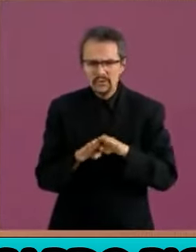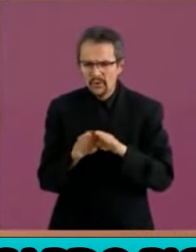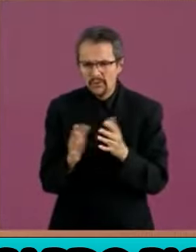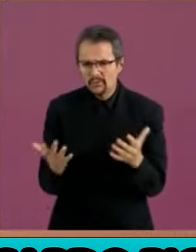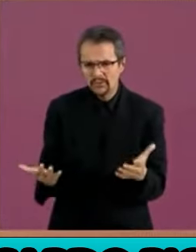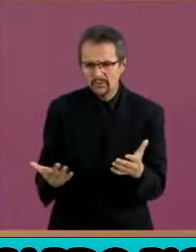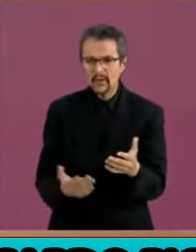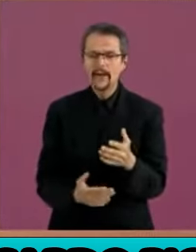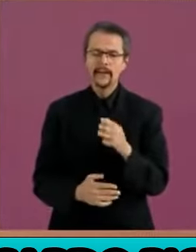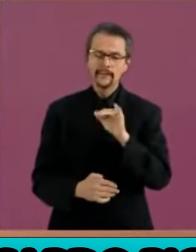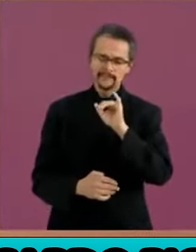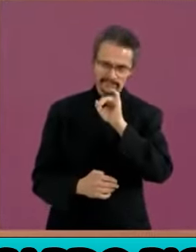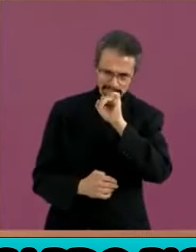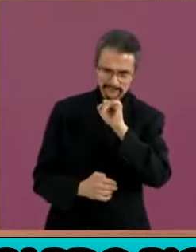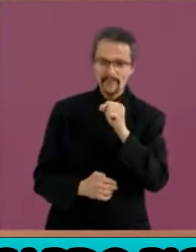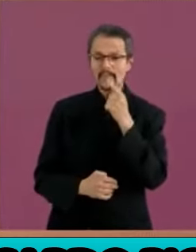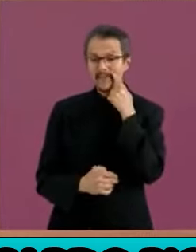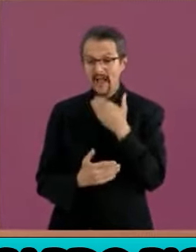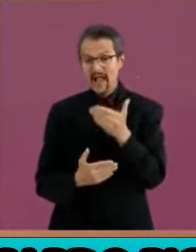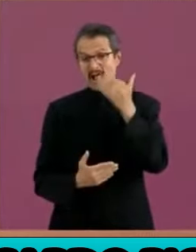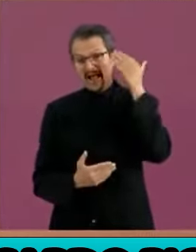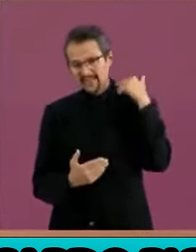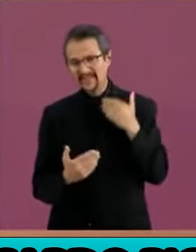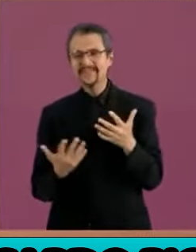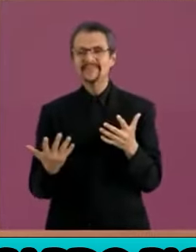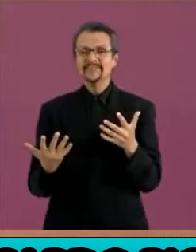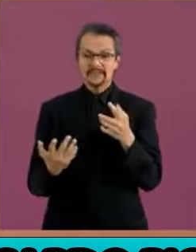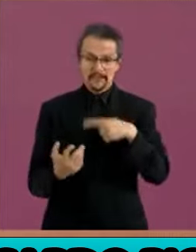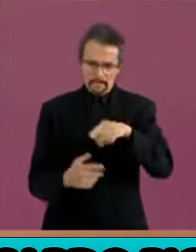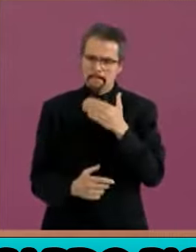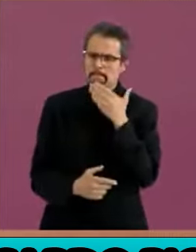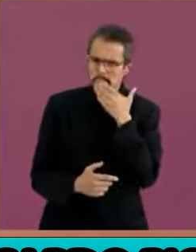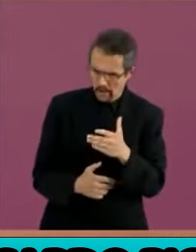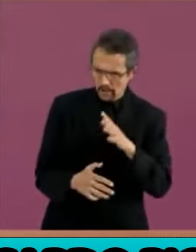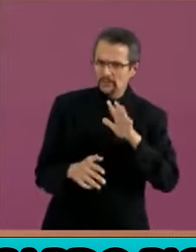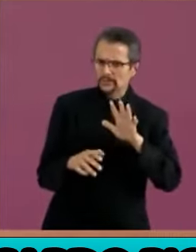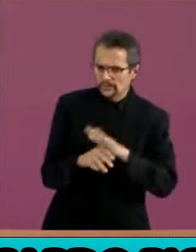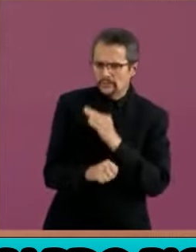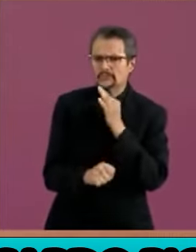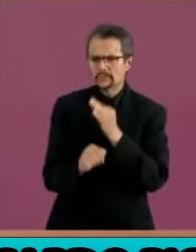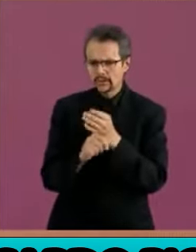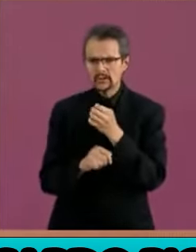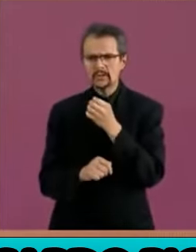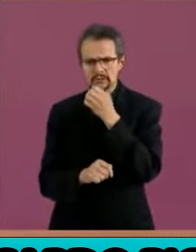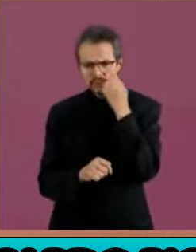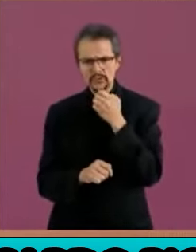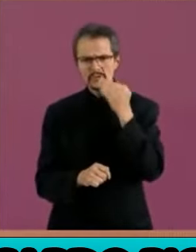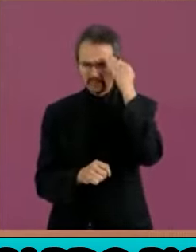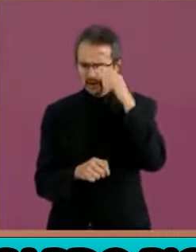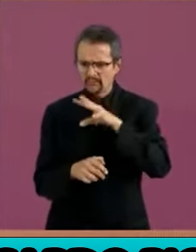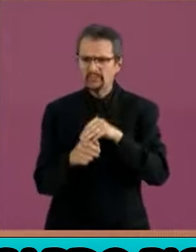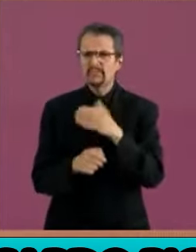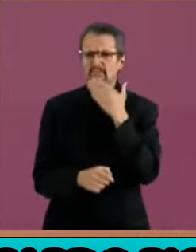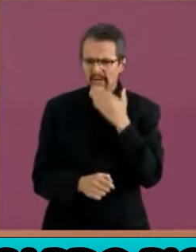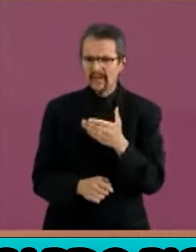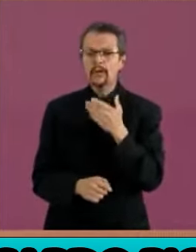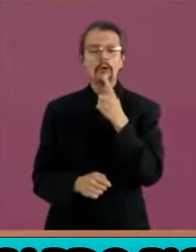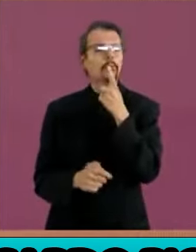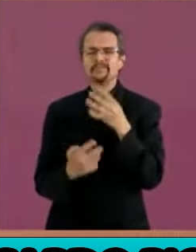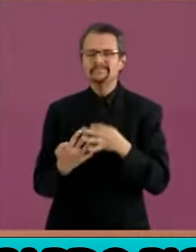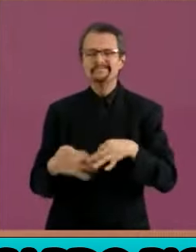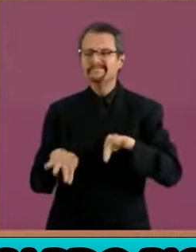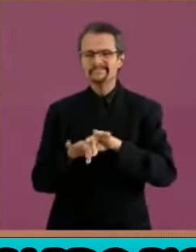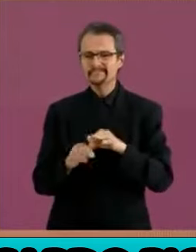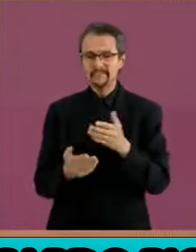o menos, que se podían haber mejorado, como eran las escuelas de tiempo completo. Es fundamental la alimentación. ¿En qué